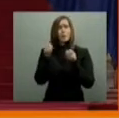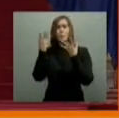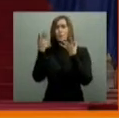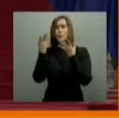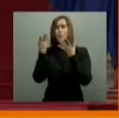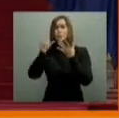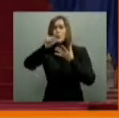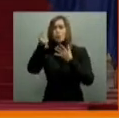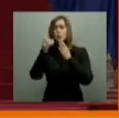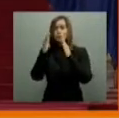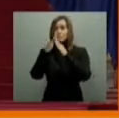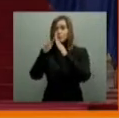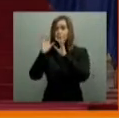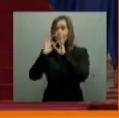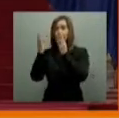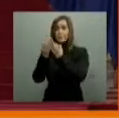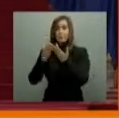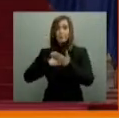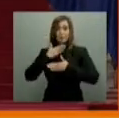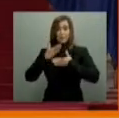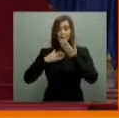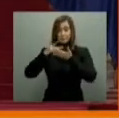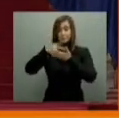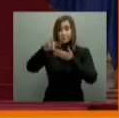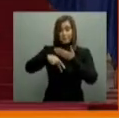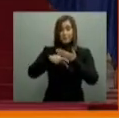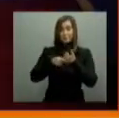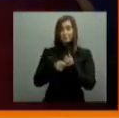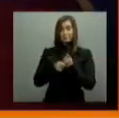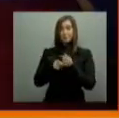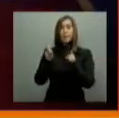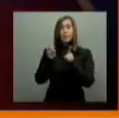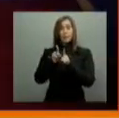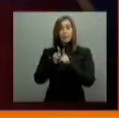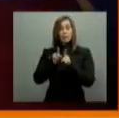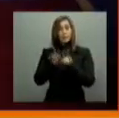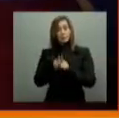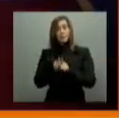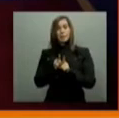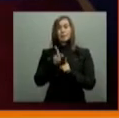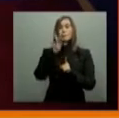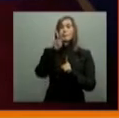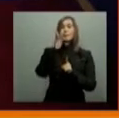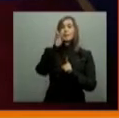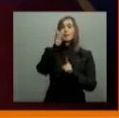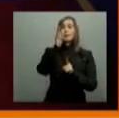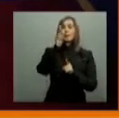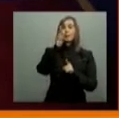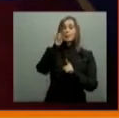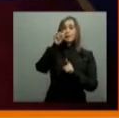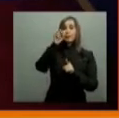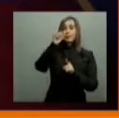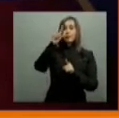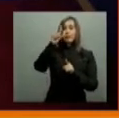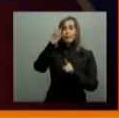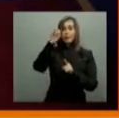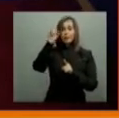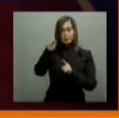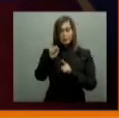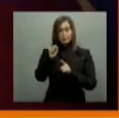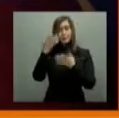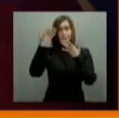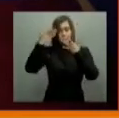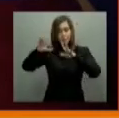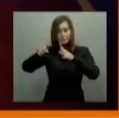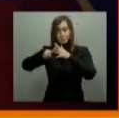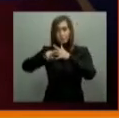gobiernos el pasado de hoy un detalle muy importante que es importante que aquel que ejerce altar dice el